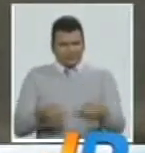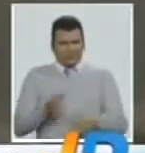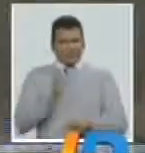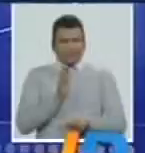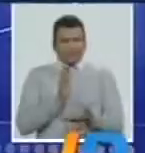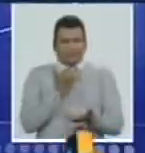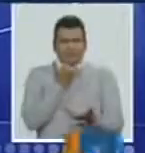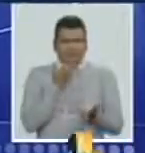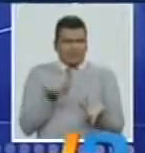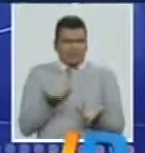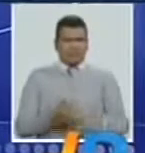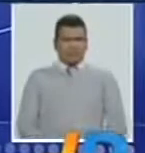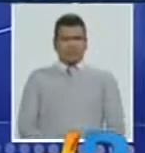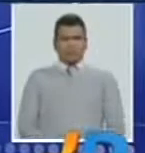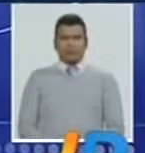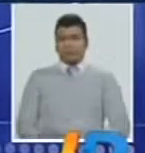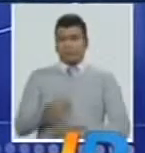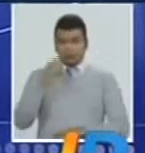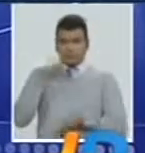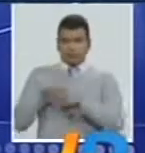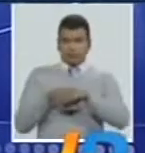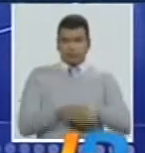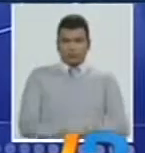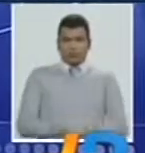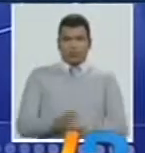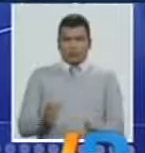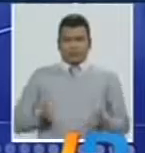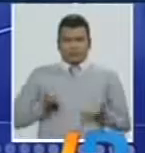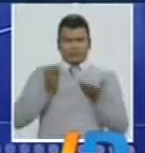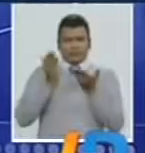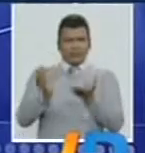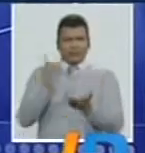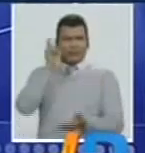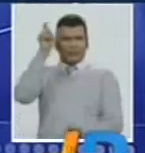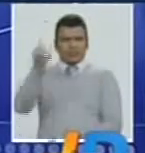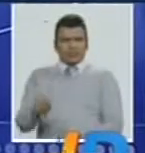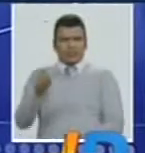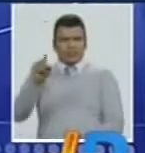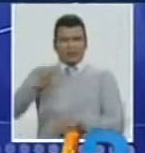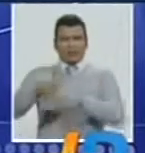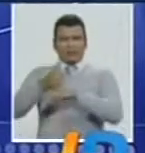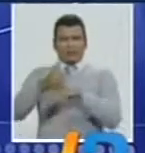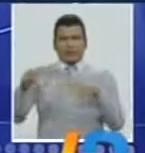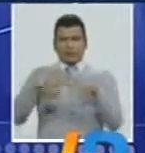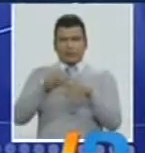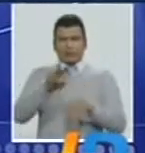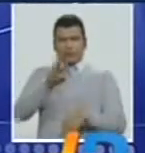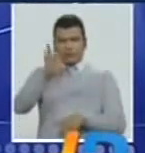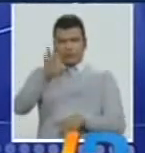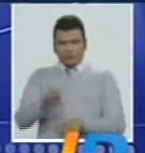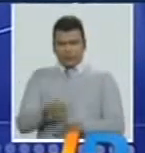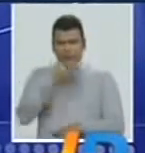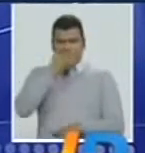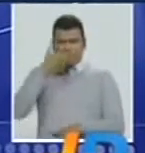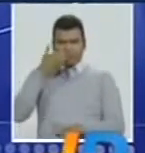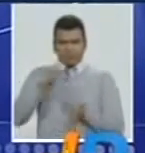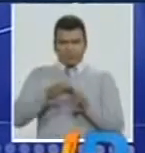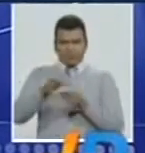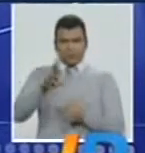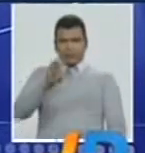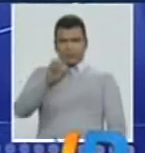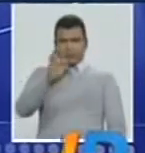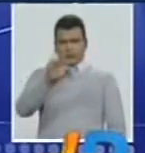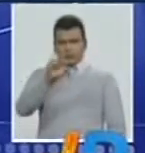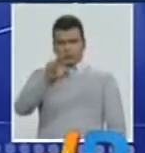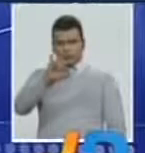del hecho. En otras noticias, se entregó al ejército uno de los cabecillas del Frente 29 de las FARC en zona rural del municipio de Rosario, en el